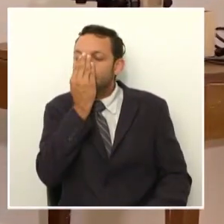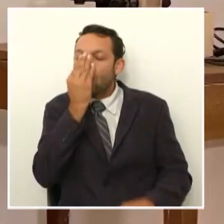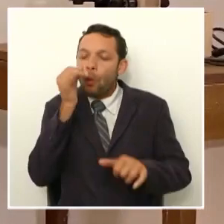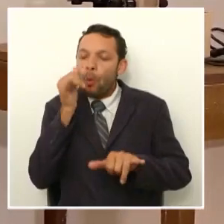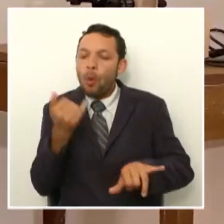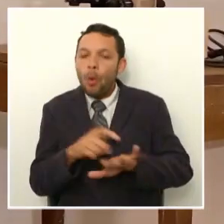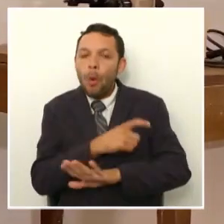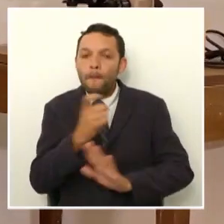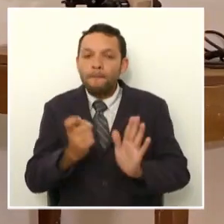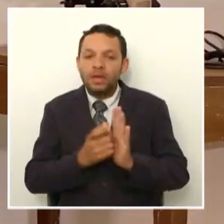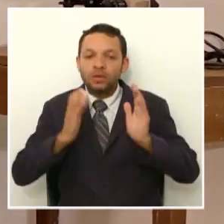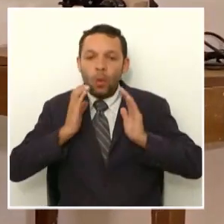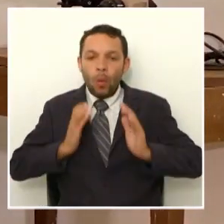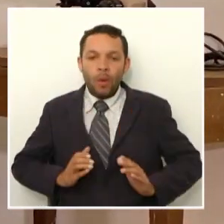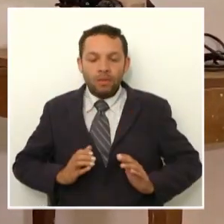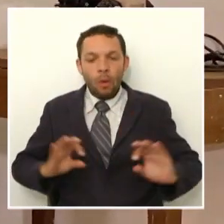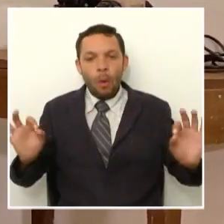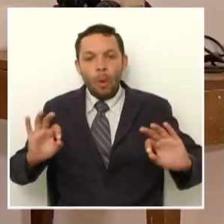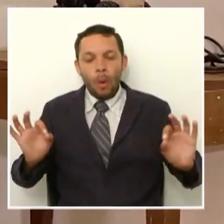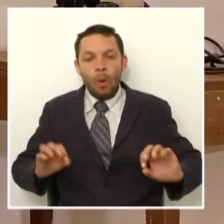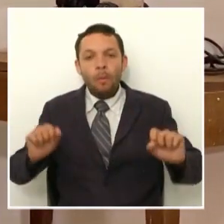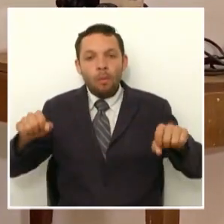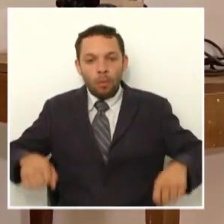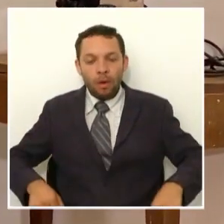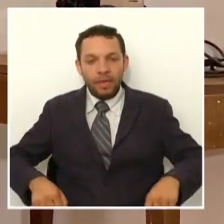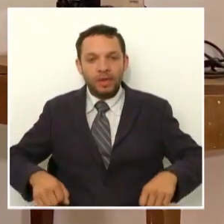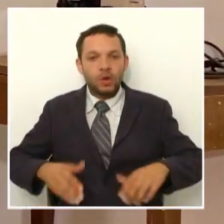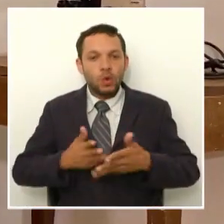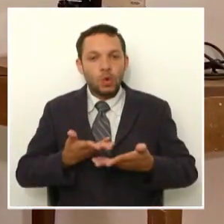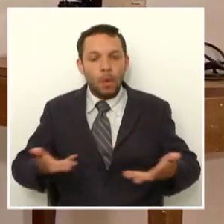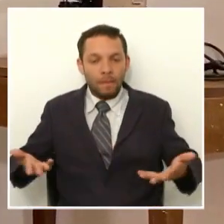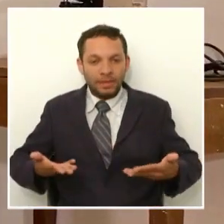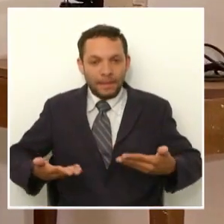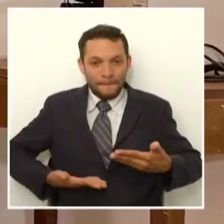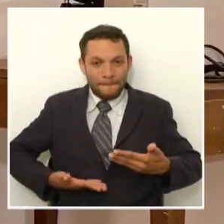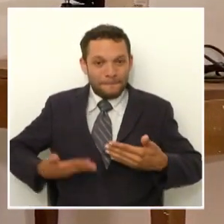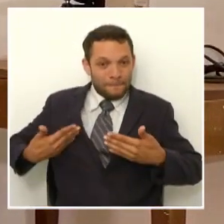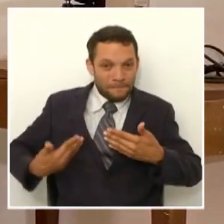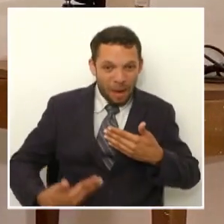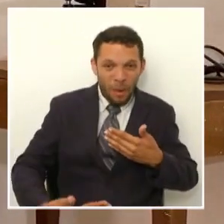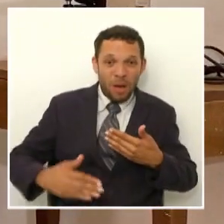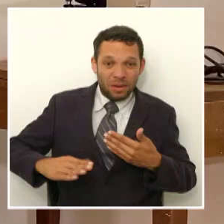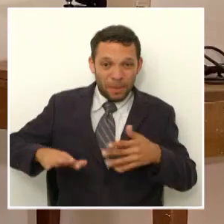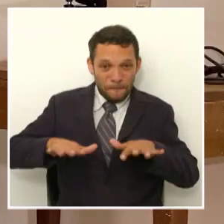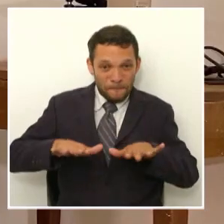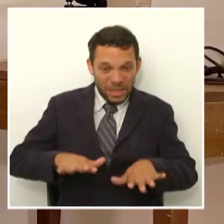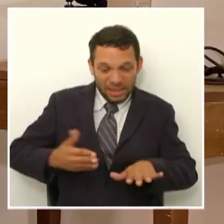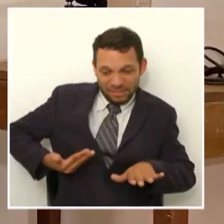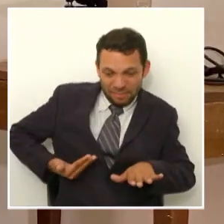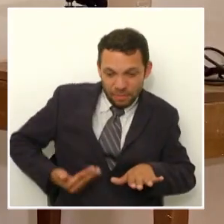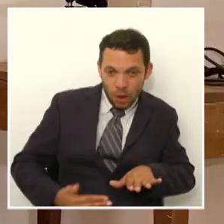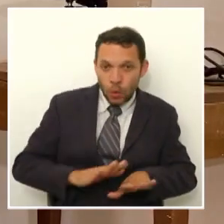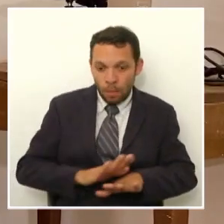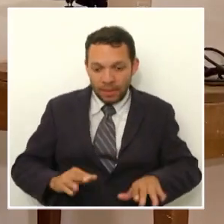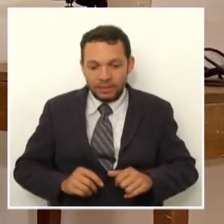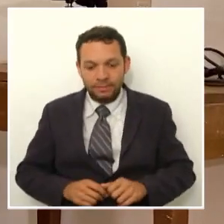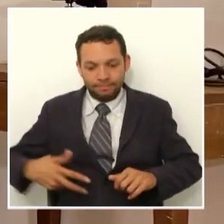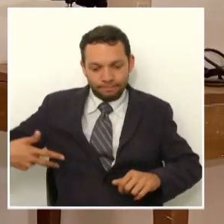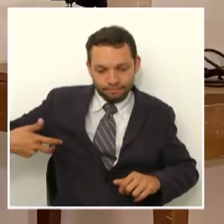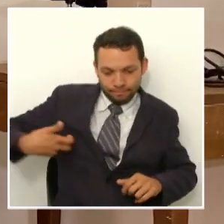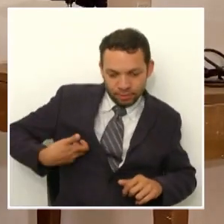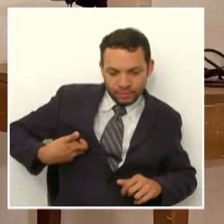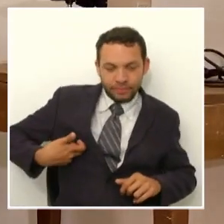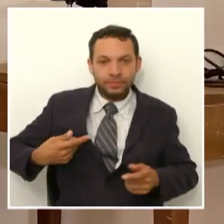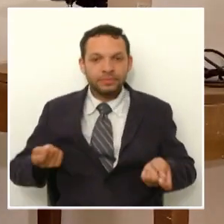poner anestesia a nivel de la columna. No, hoy en día la anestesia ha evolucionado enormemente, ¿no? Ya los gases